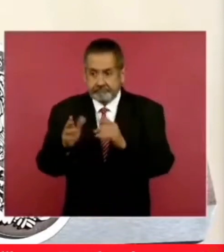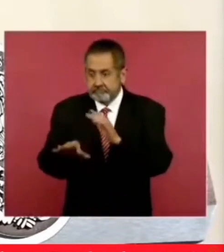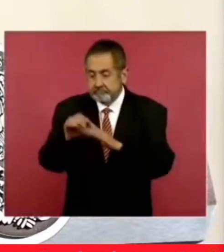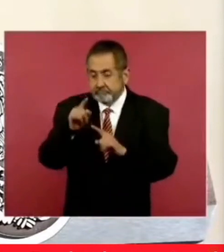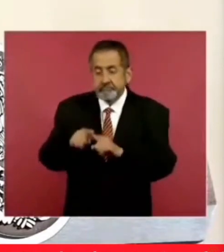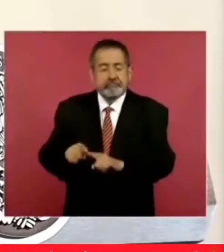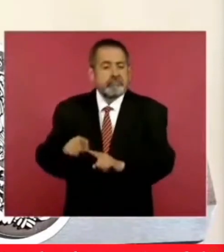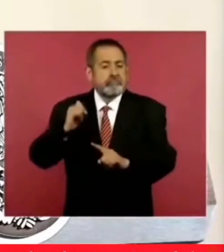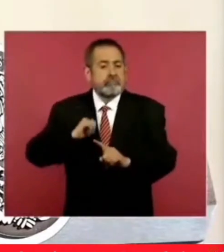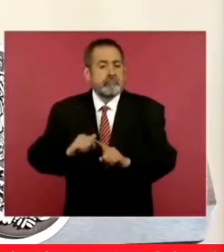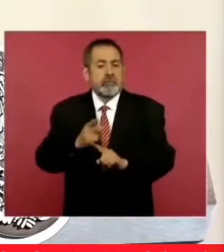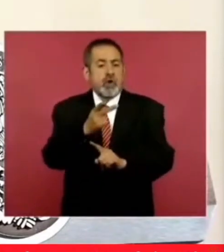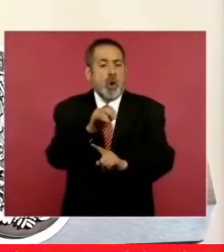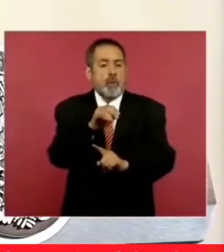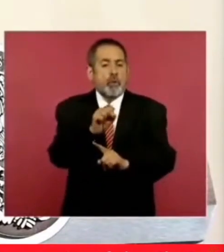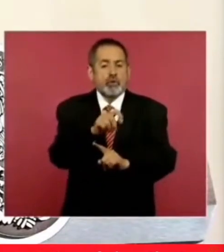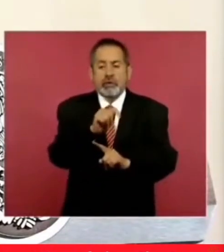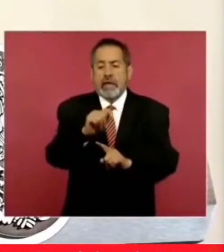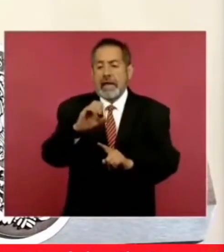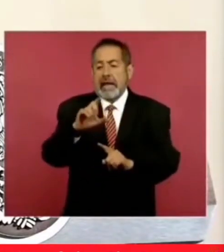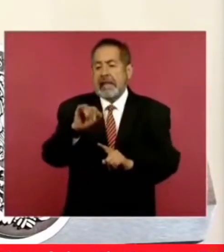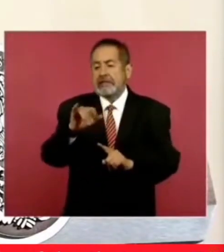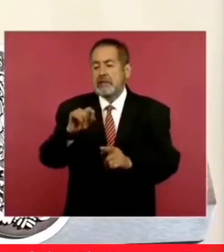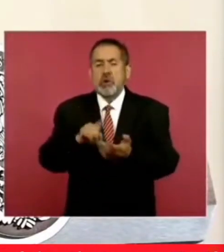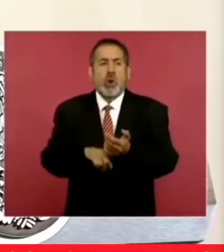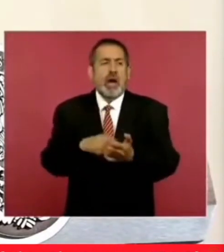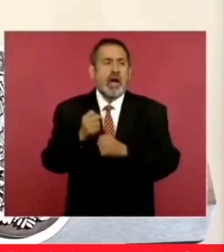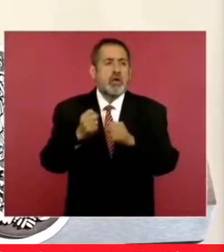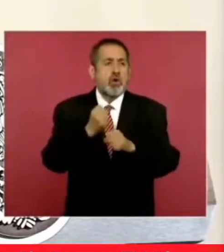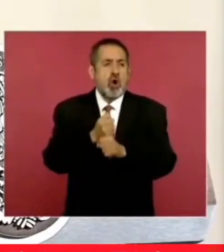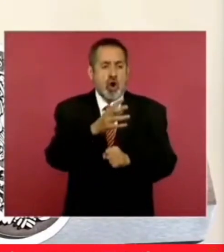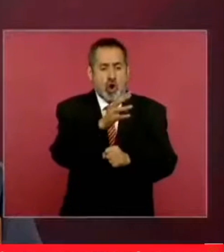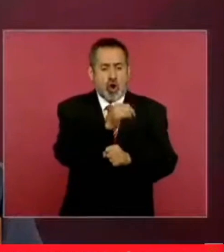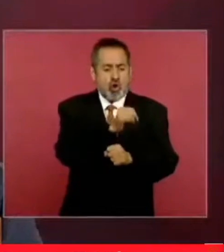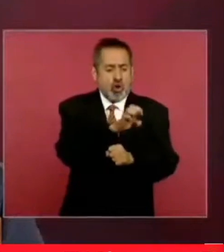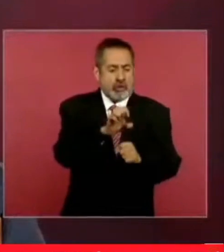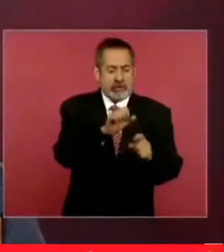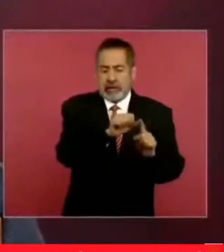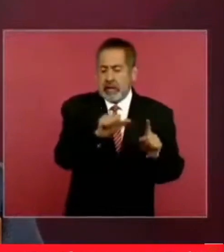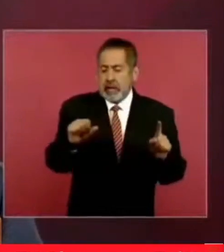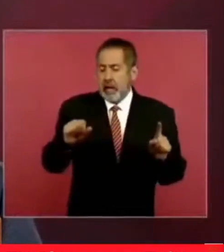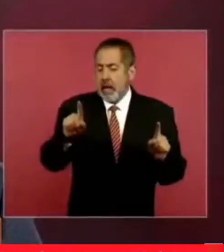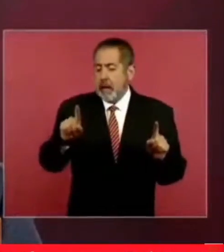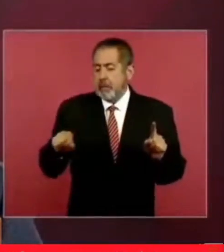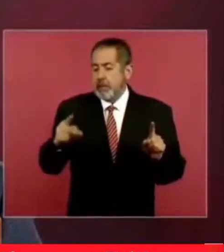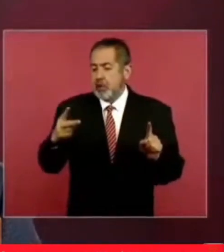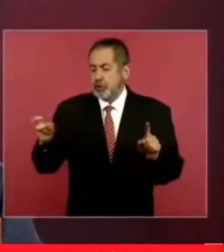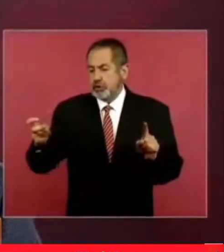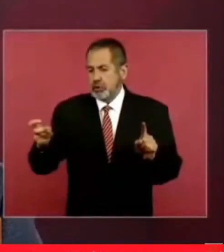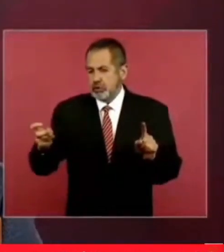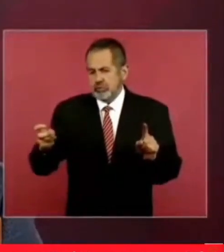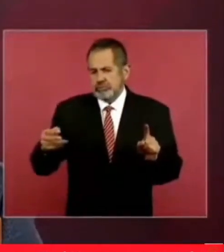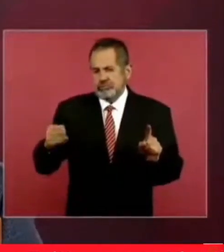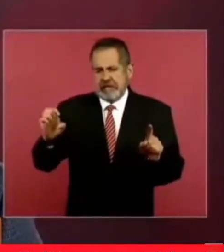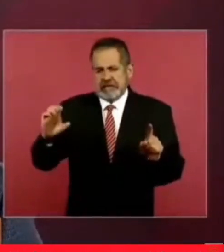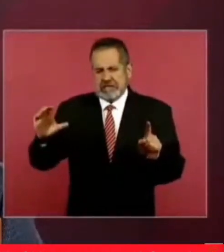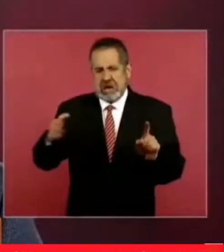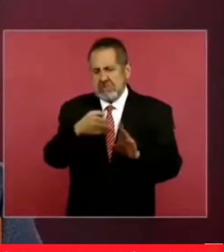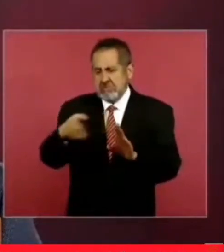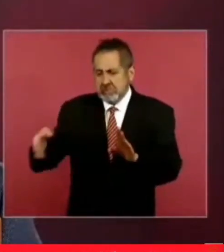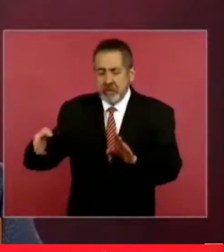posclásico es decir entre los años 900 a 1200 después de cristo con materiales